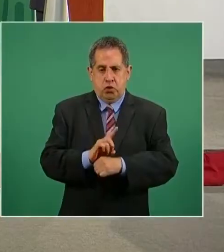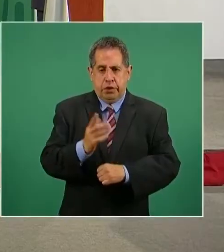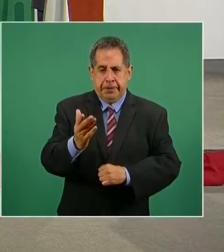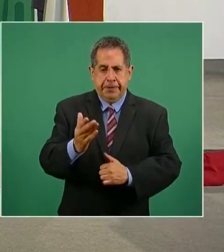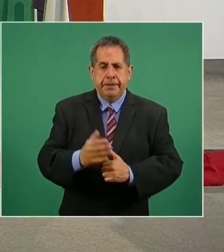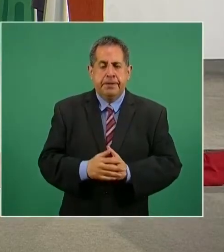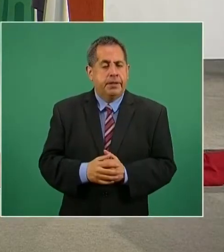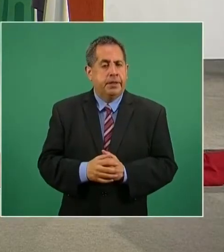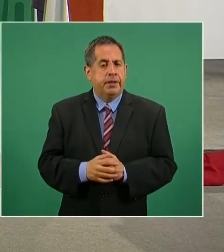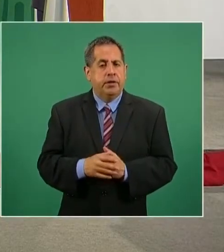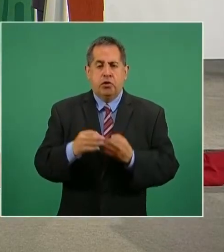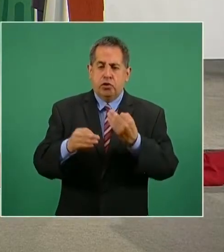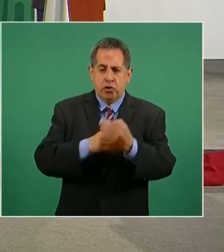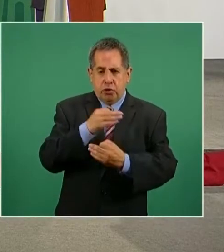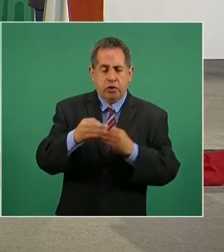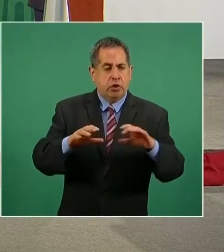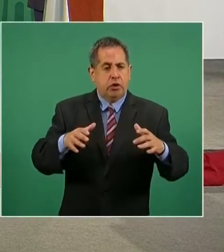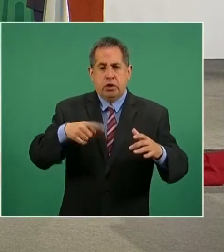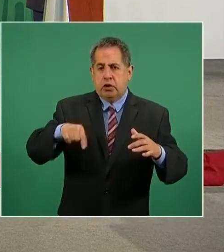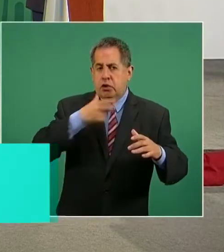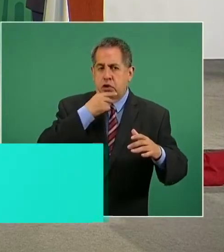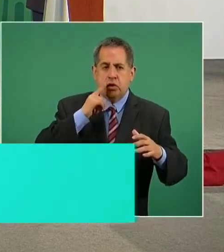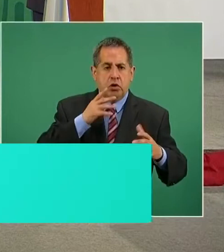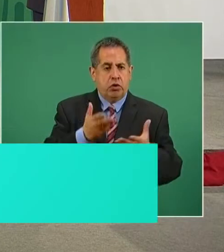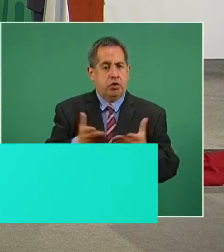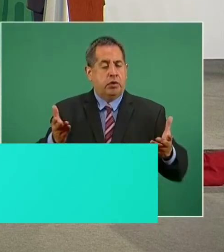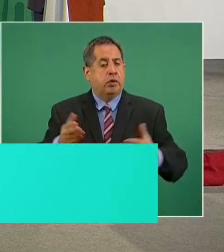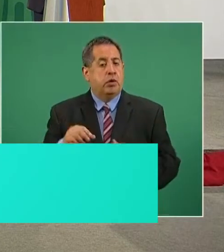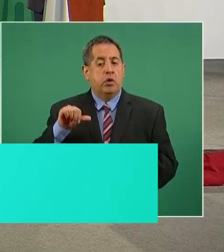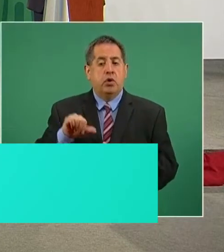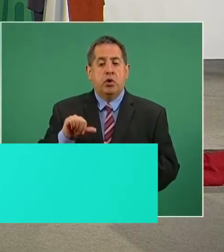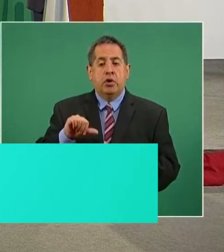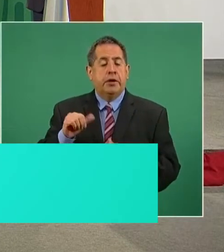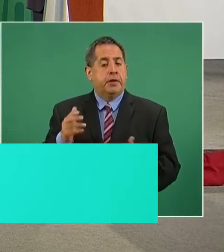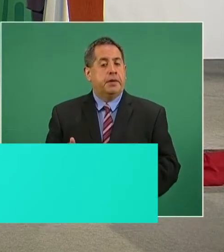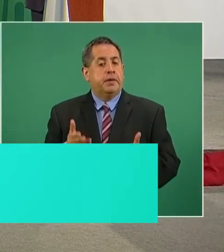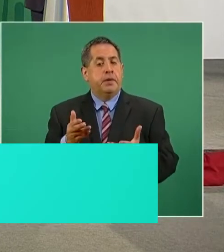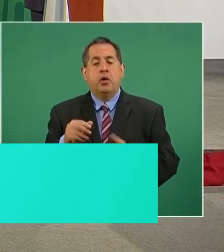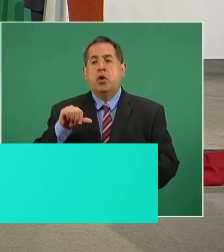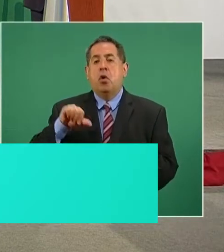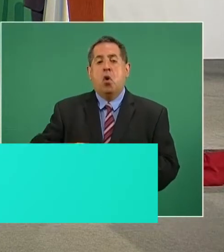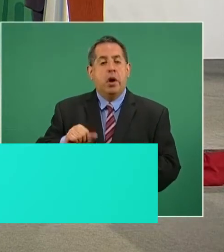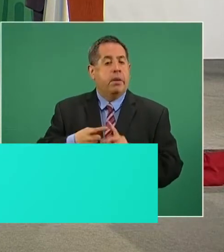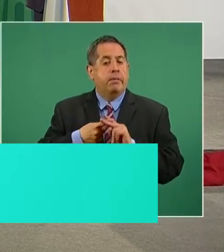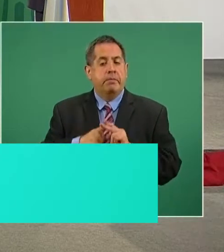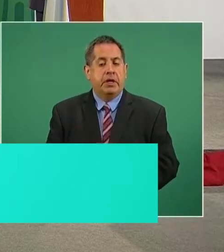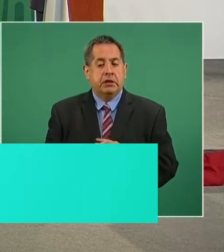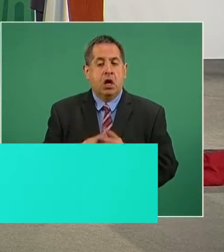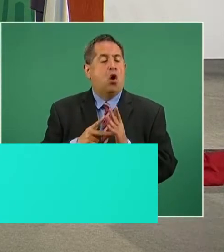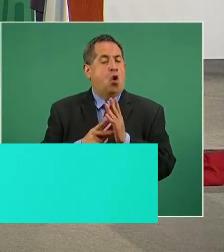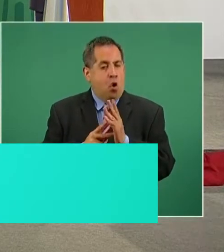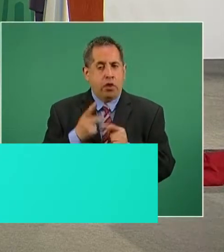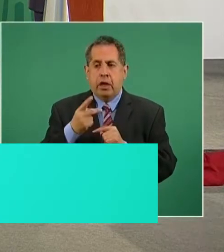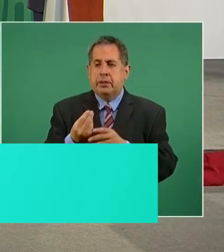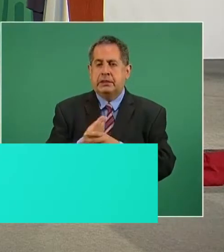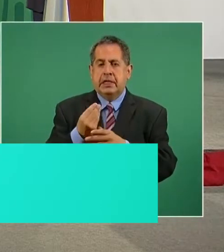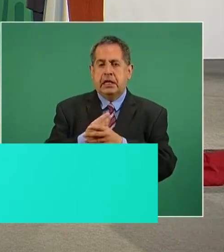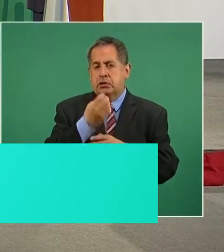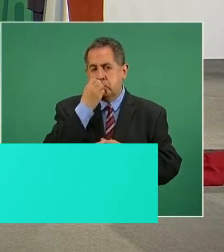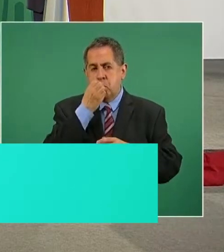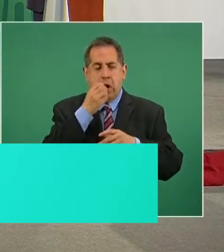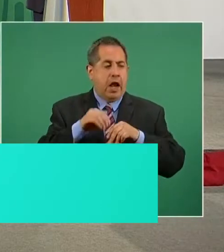Educación, Esteban Moctezuma Barragán. El día de hoy se reinician las clases